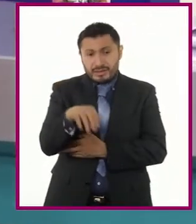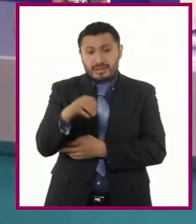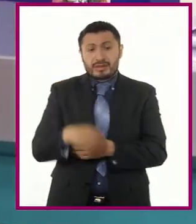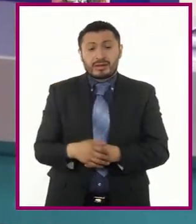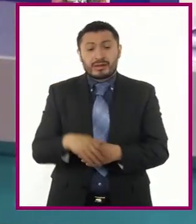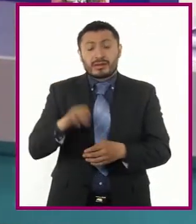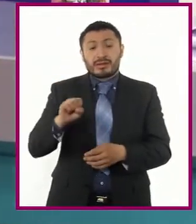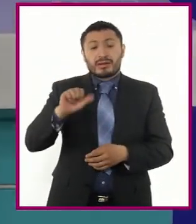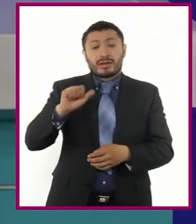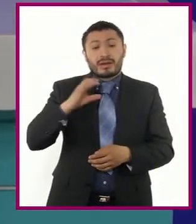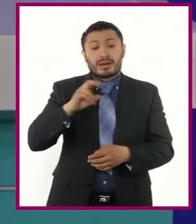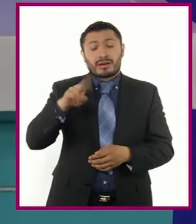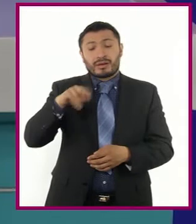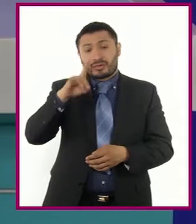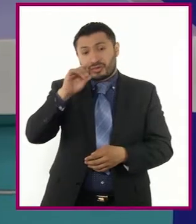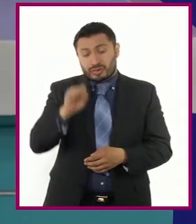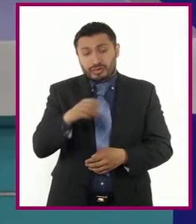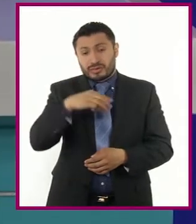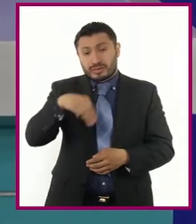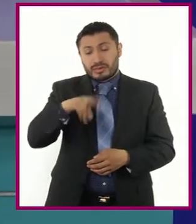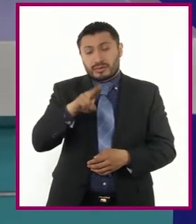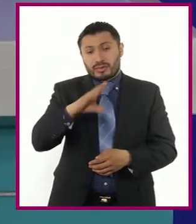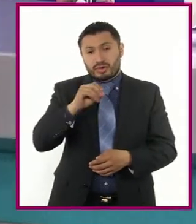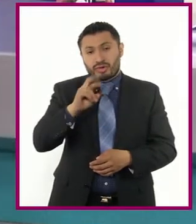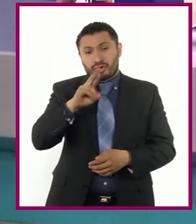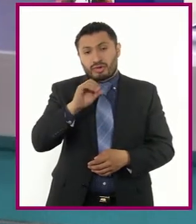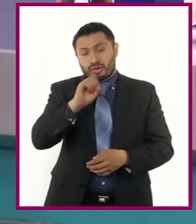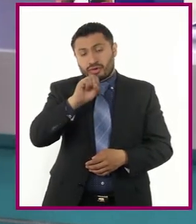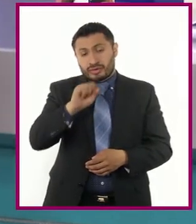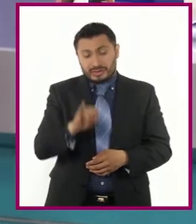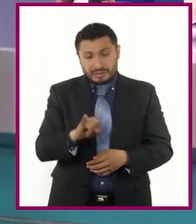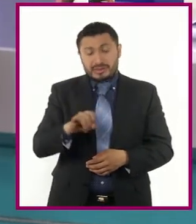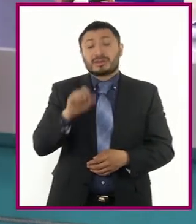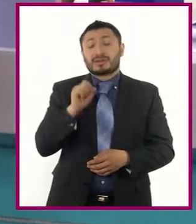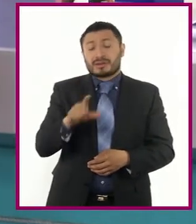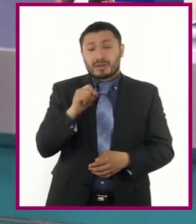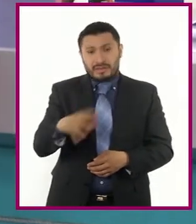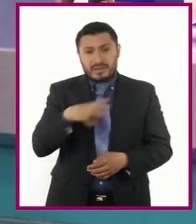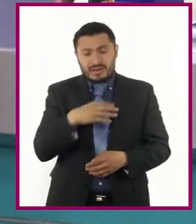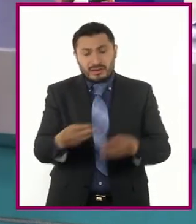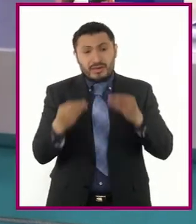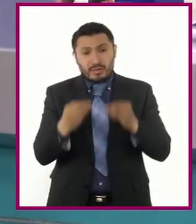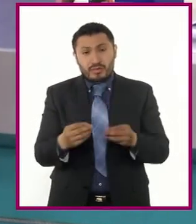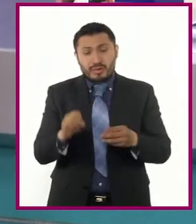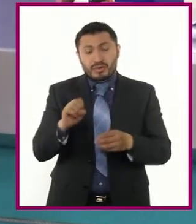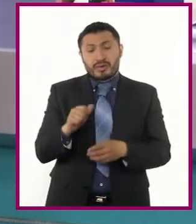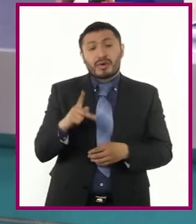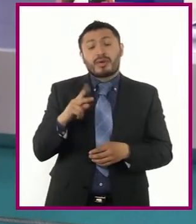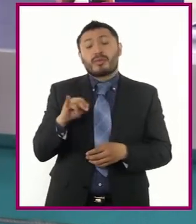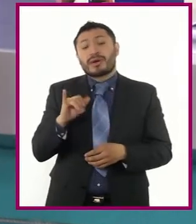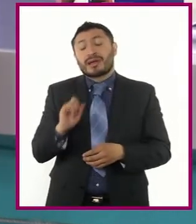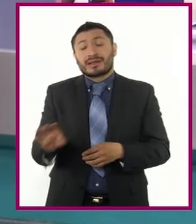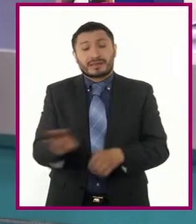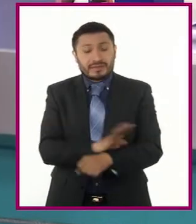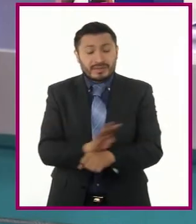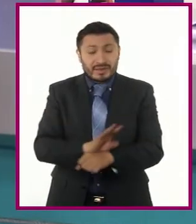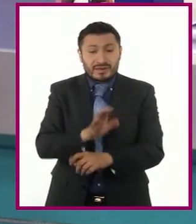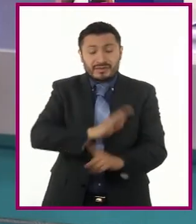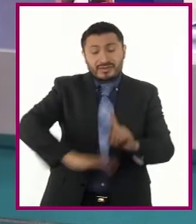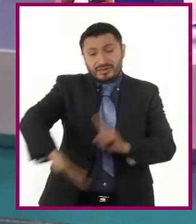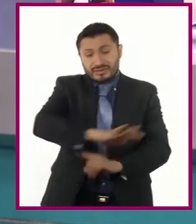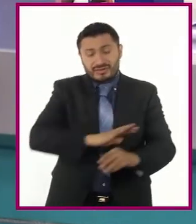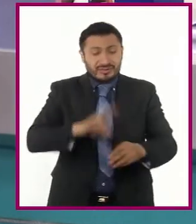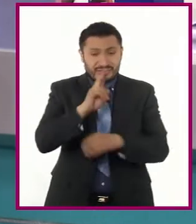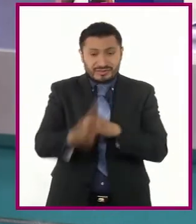Sapundus mucorosi. Además de su vasta presencia en saponinas, tienen beneficios ecológicos. Son totalmente